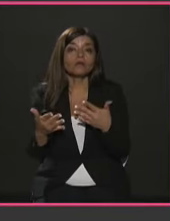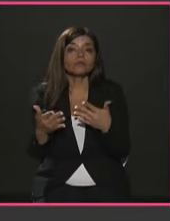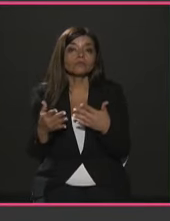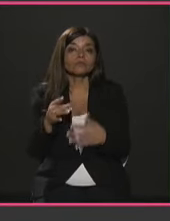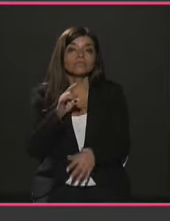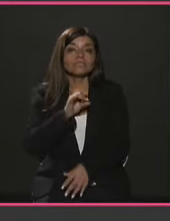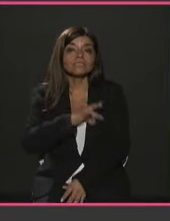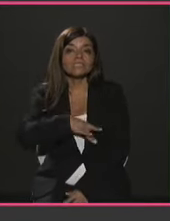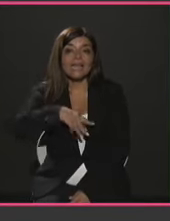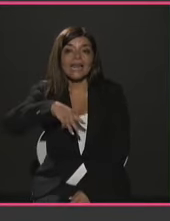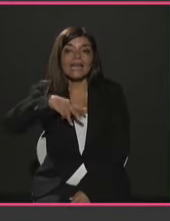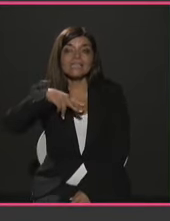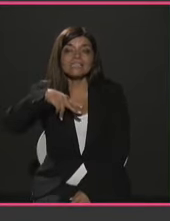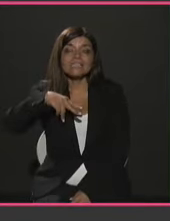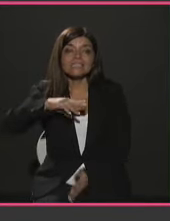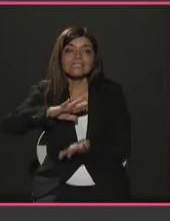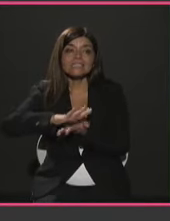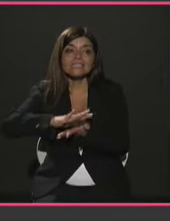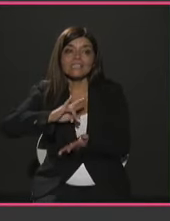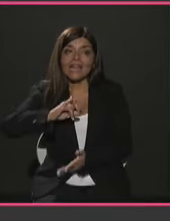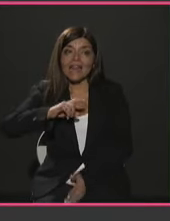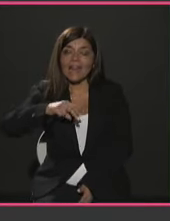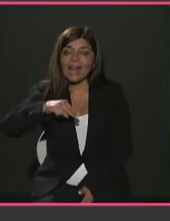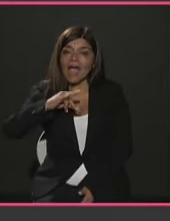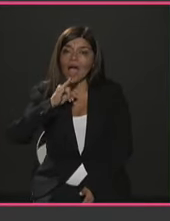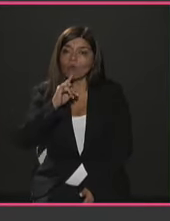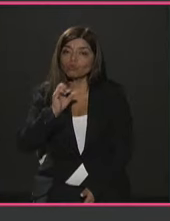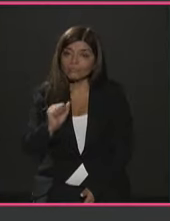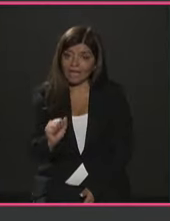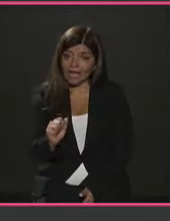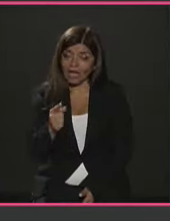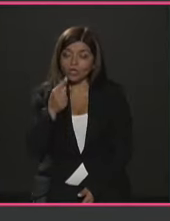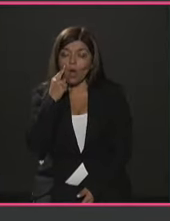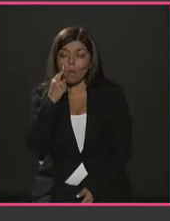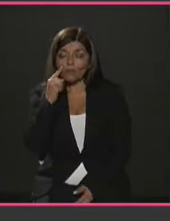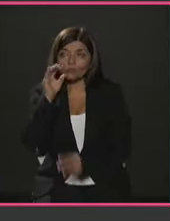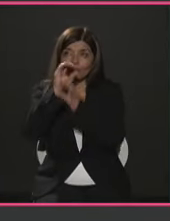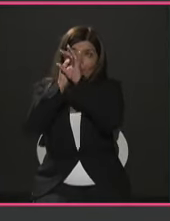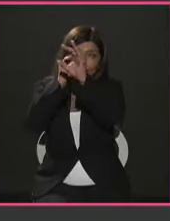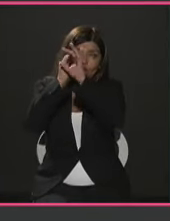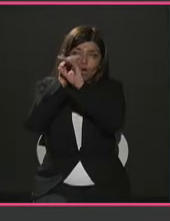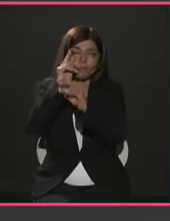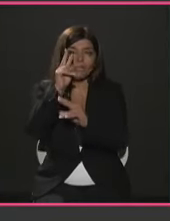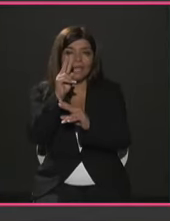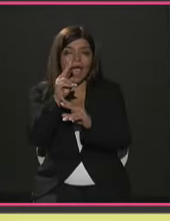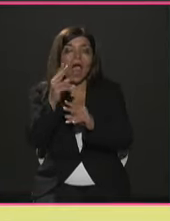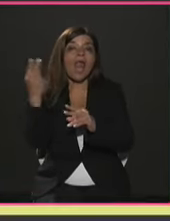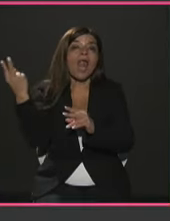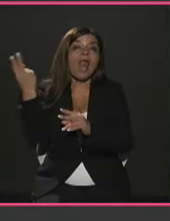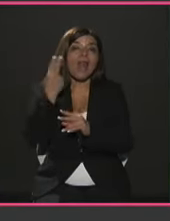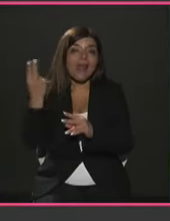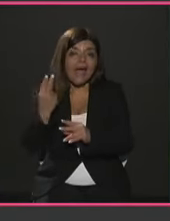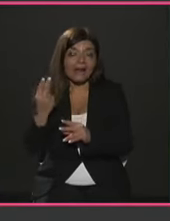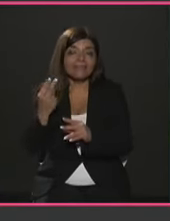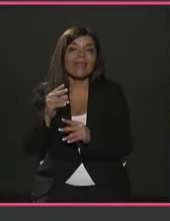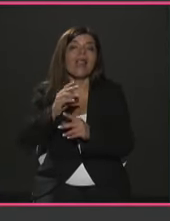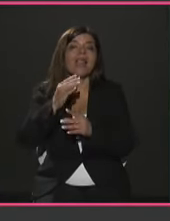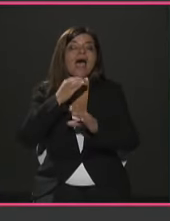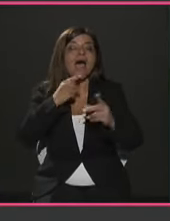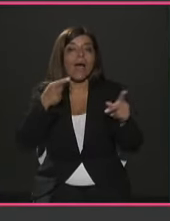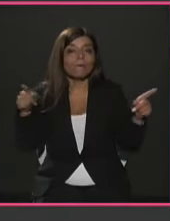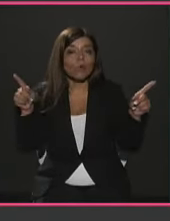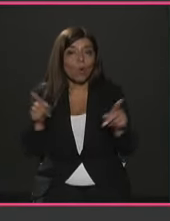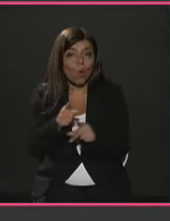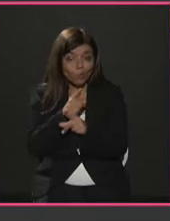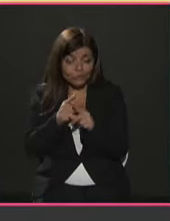llama chilen nautas que muestra có la astronomía inspira al ar la música la fotografía y otra que es cocina lab comer tiene